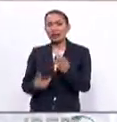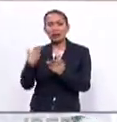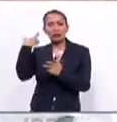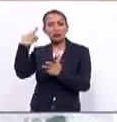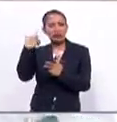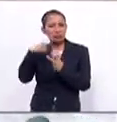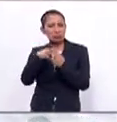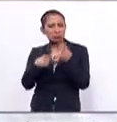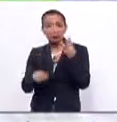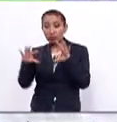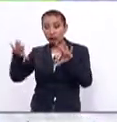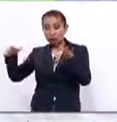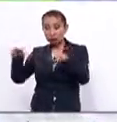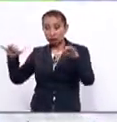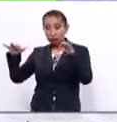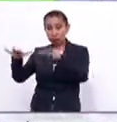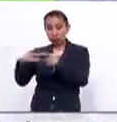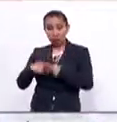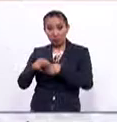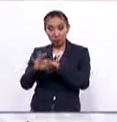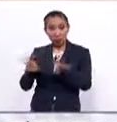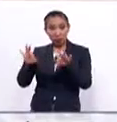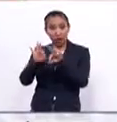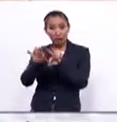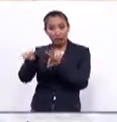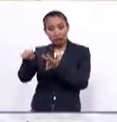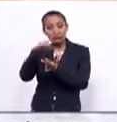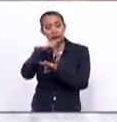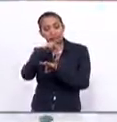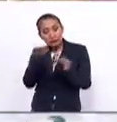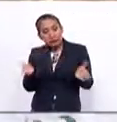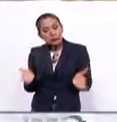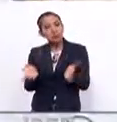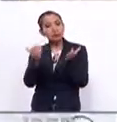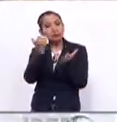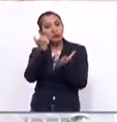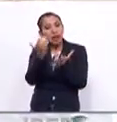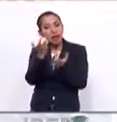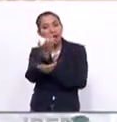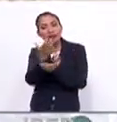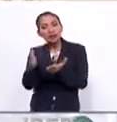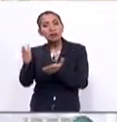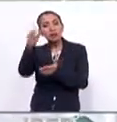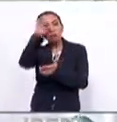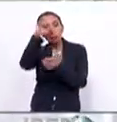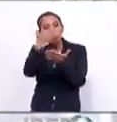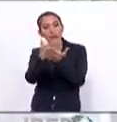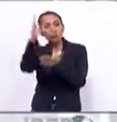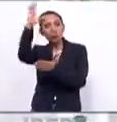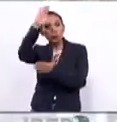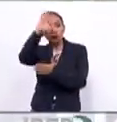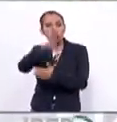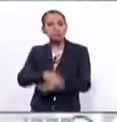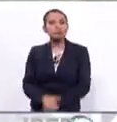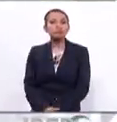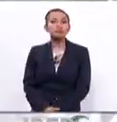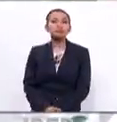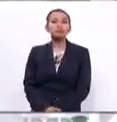una comunidad muy importante que también obviamente se preocupa por impulsar este tipo de propuestas